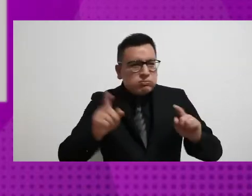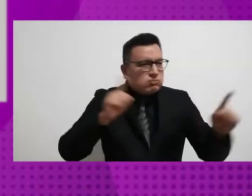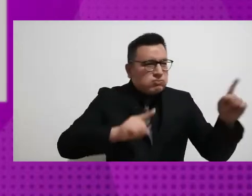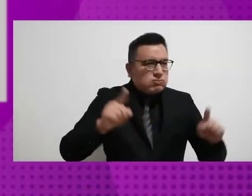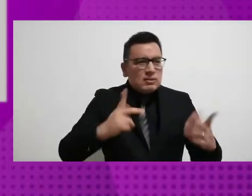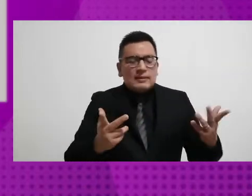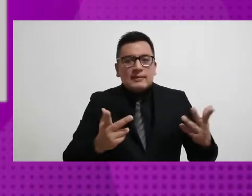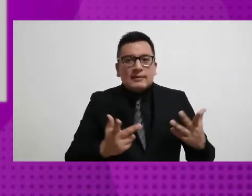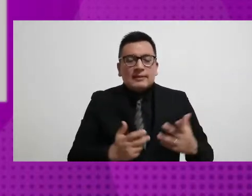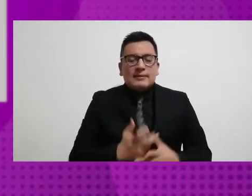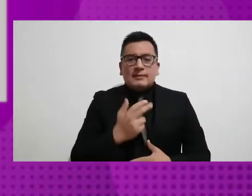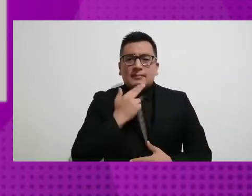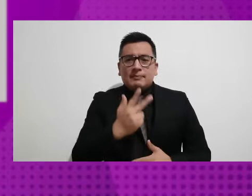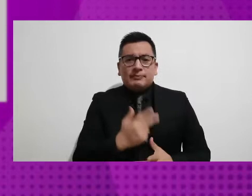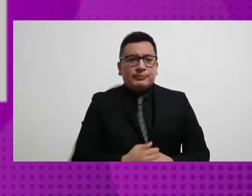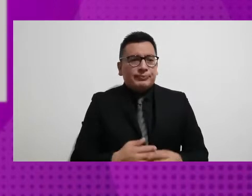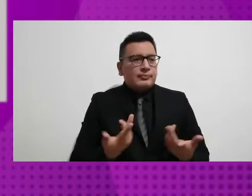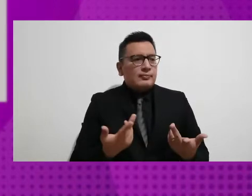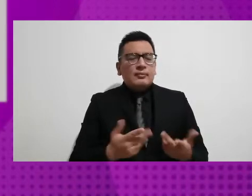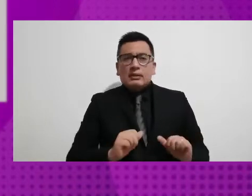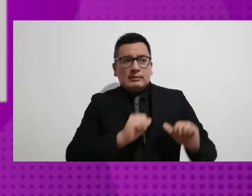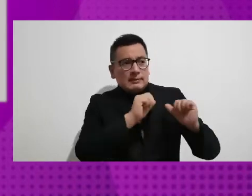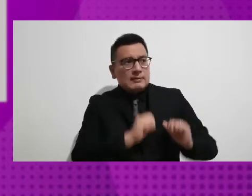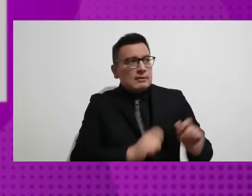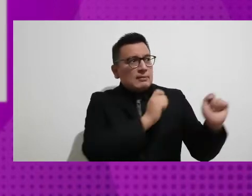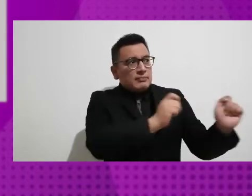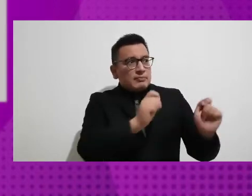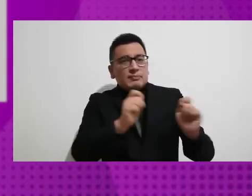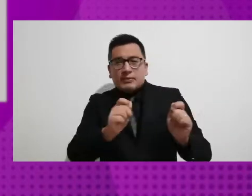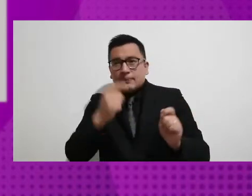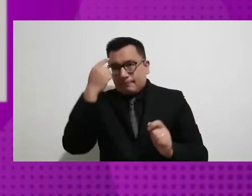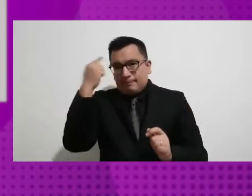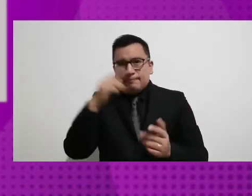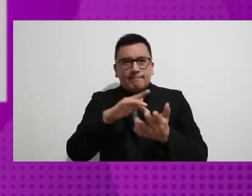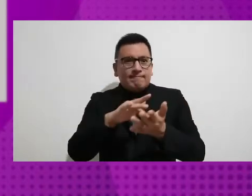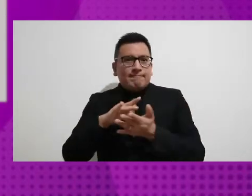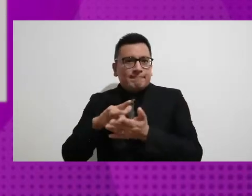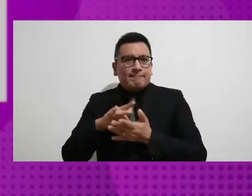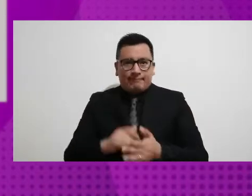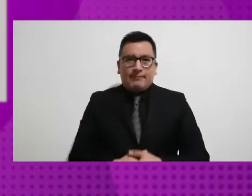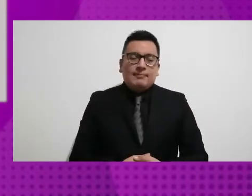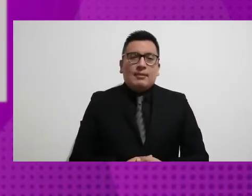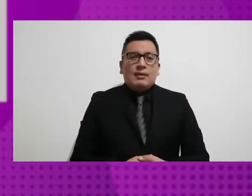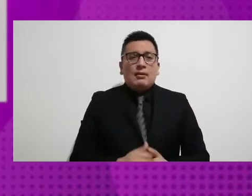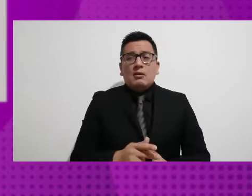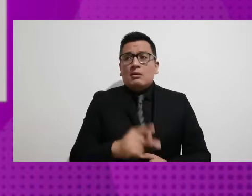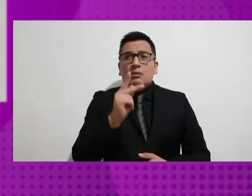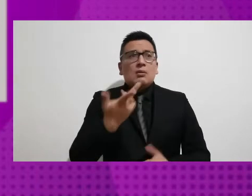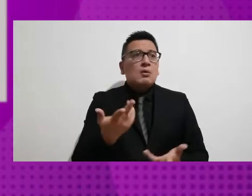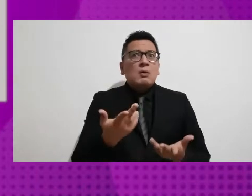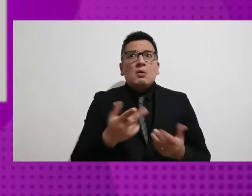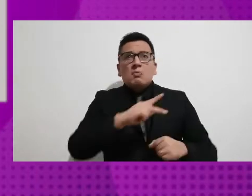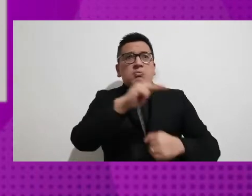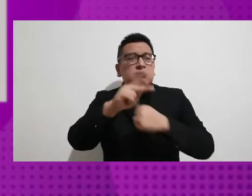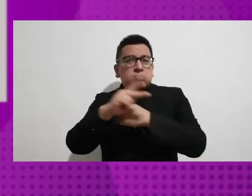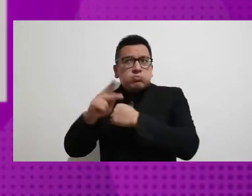¿no? Sin embargo, las razones por las que cada país decide entrar en el sistema federal, pues